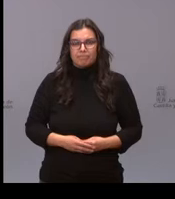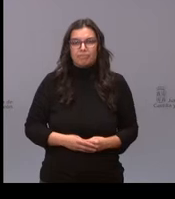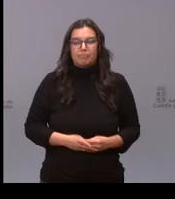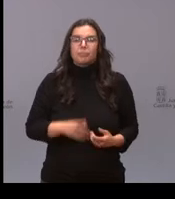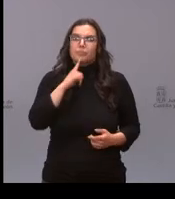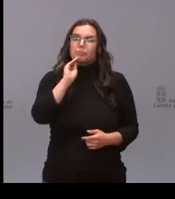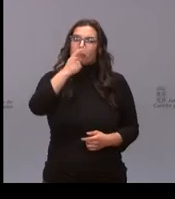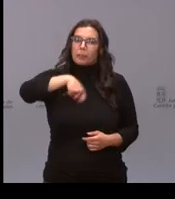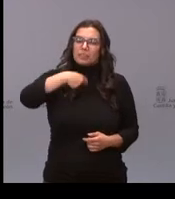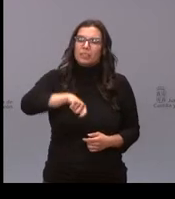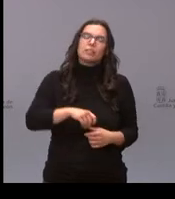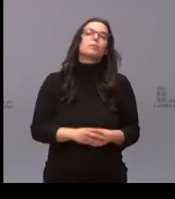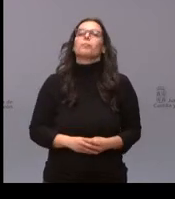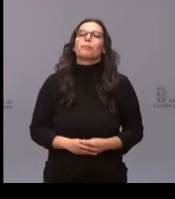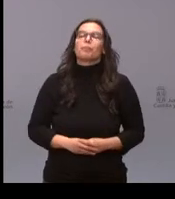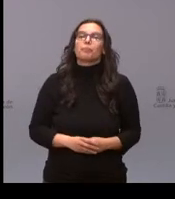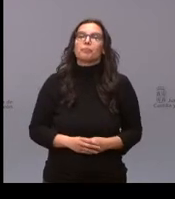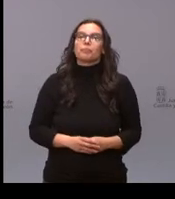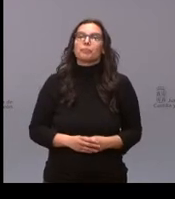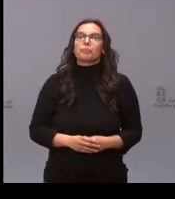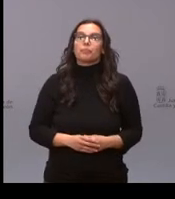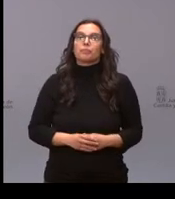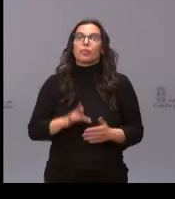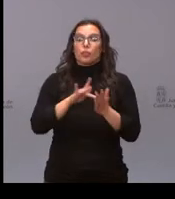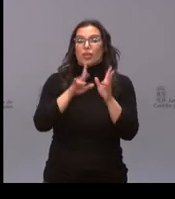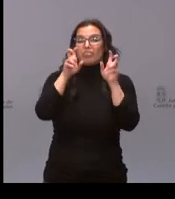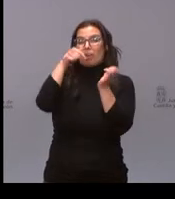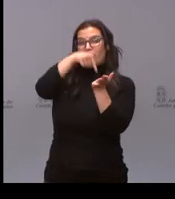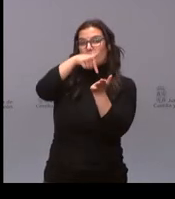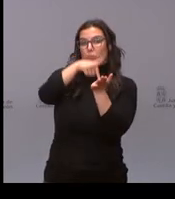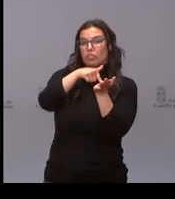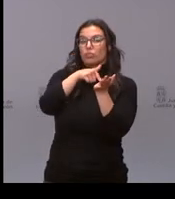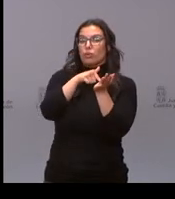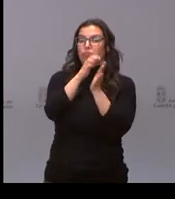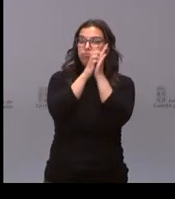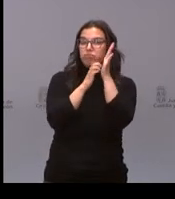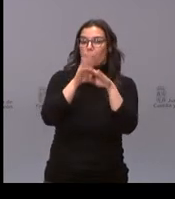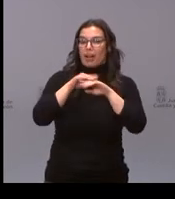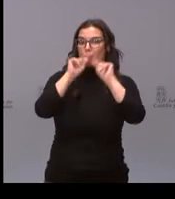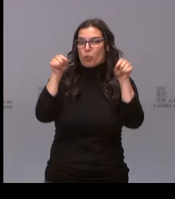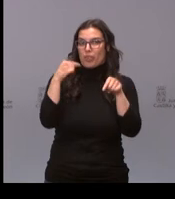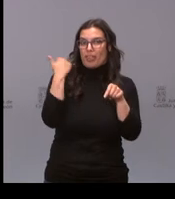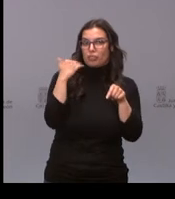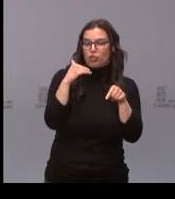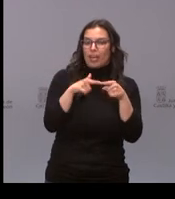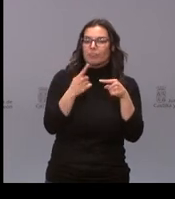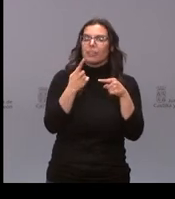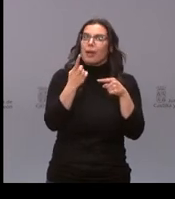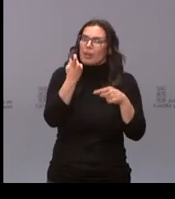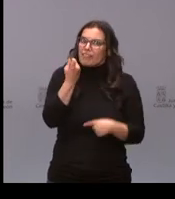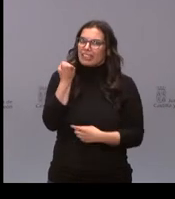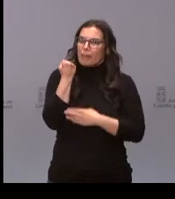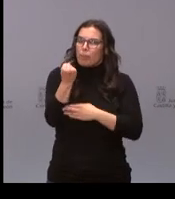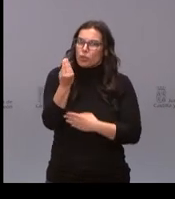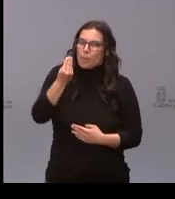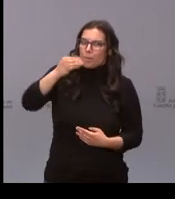Presidente, además de esa discriminación positiva para la provincia de Soria, necesitamos un apoyo mayor. Nos